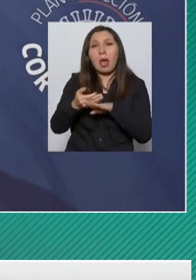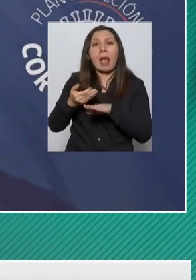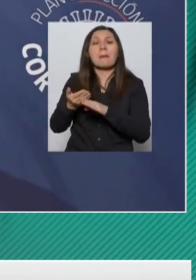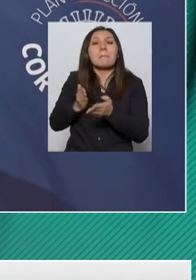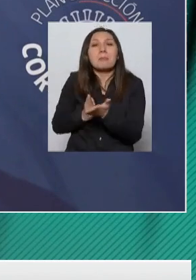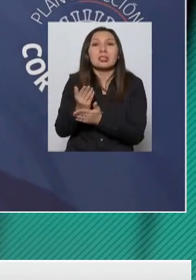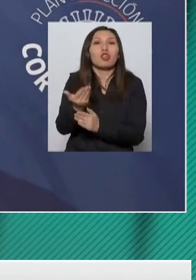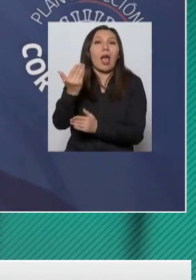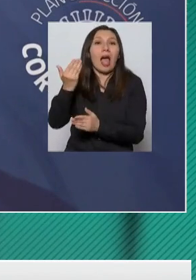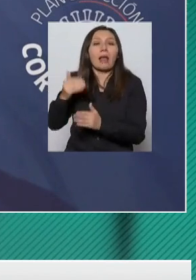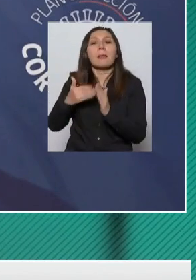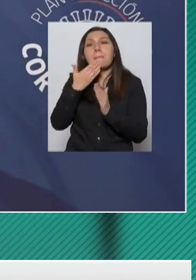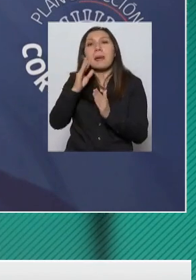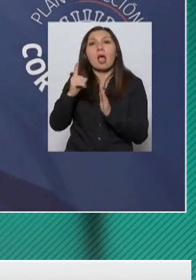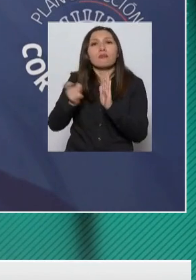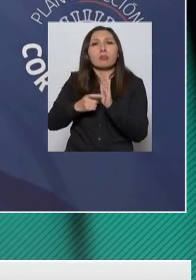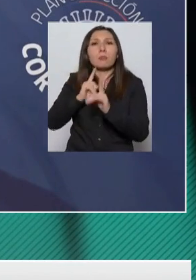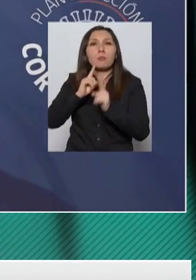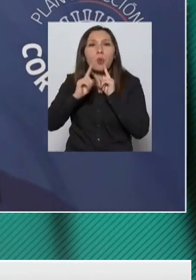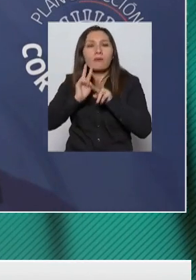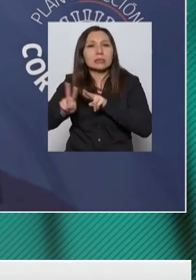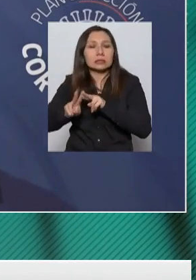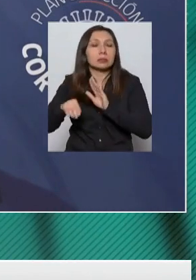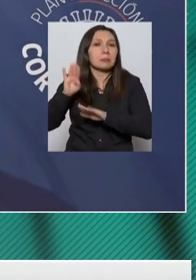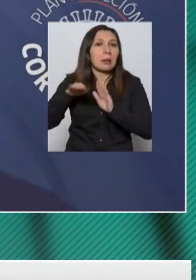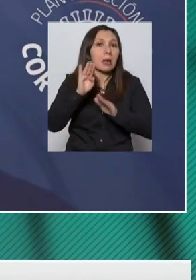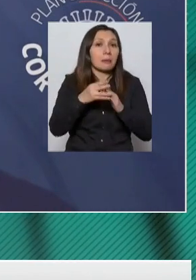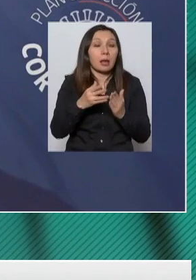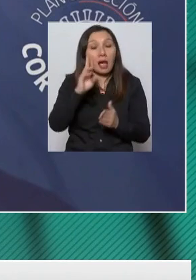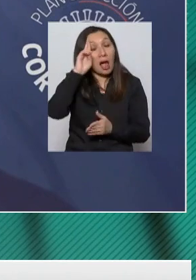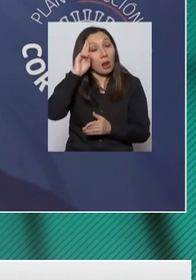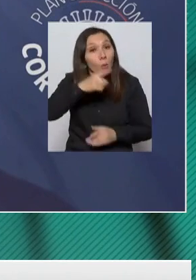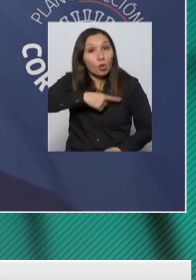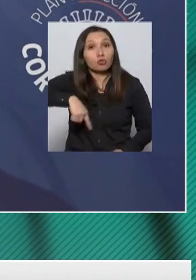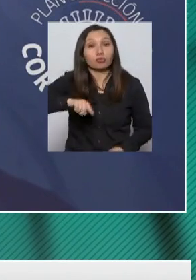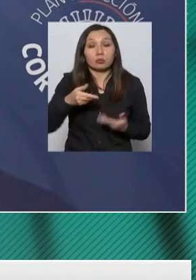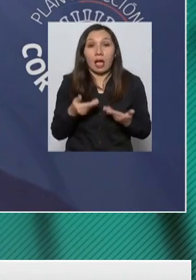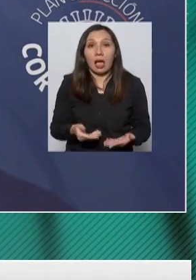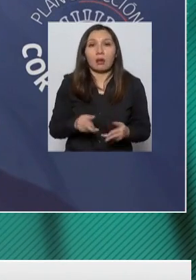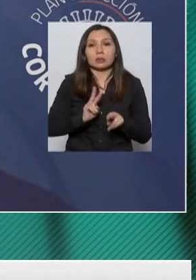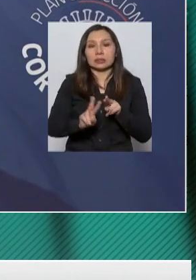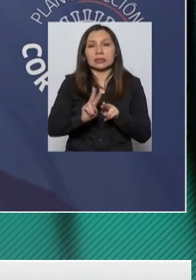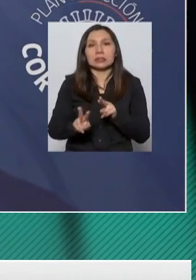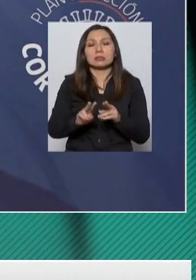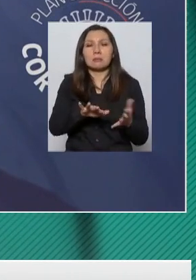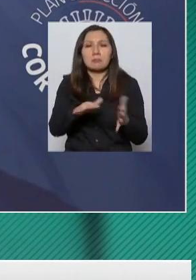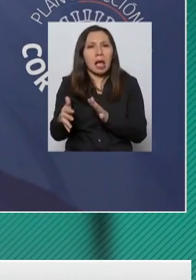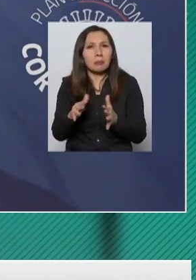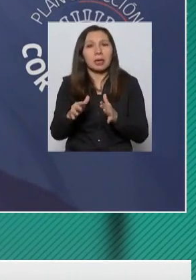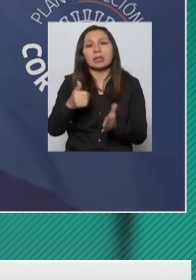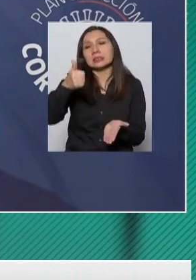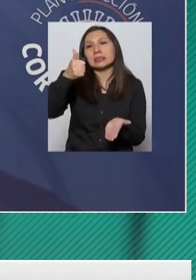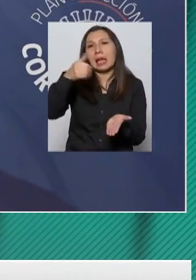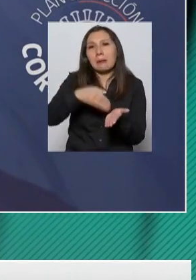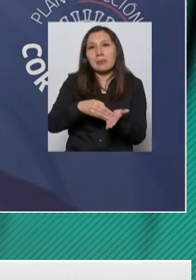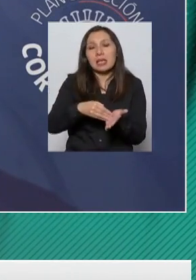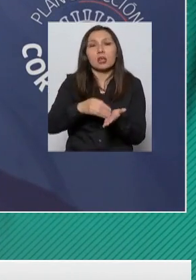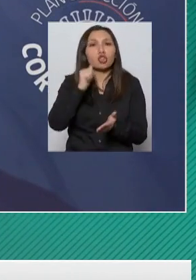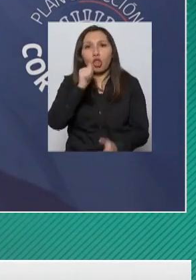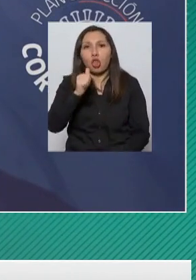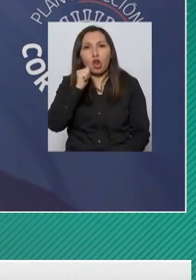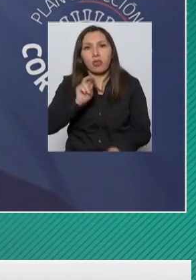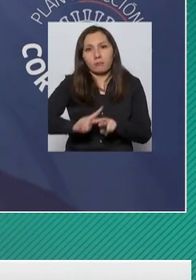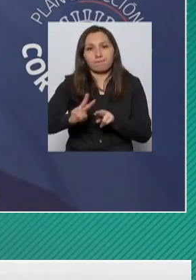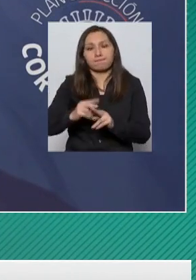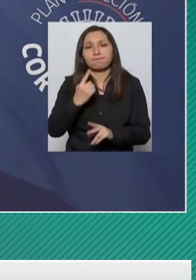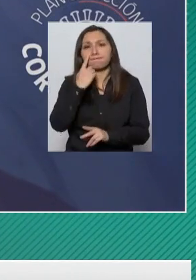tanto han podido realizar un mayor número de exámenes cabe recordar que nosotros hoy día estamos realizando un promedio de seis mil exámenes diariamente